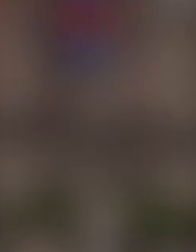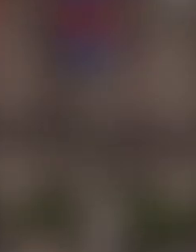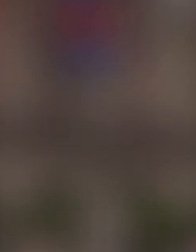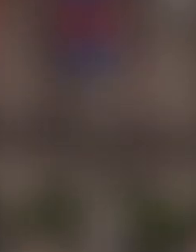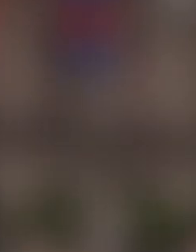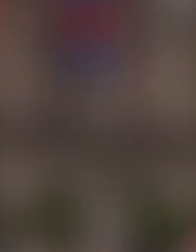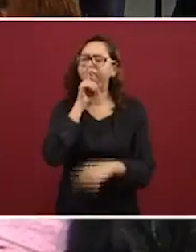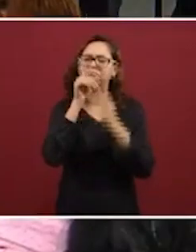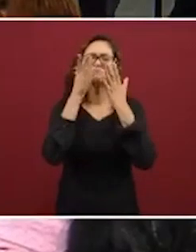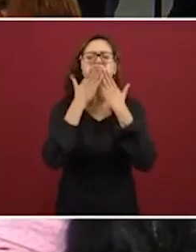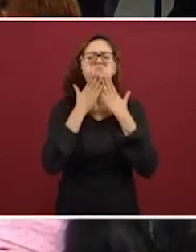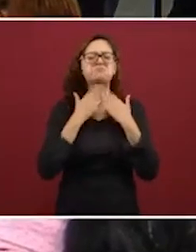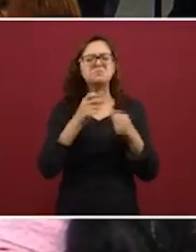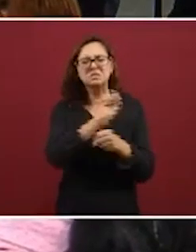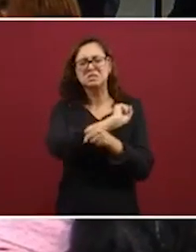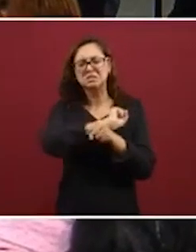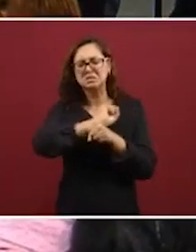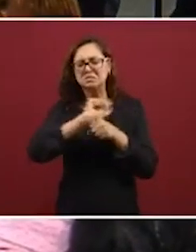actividades